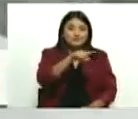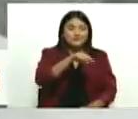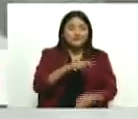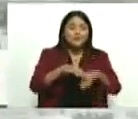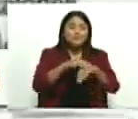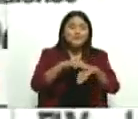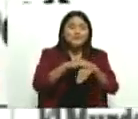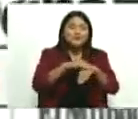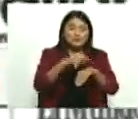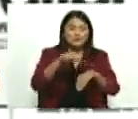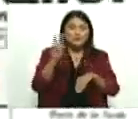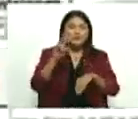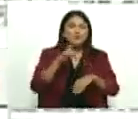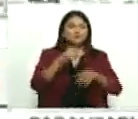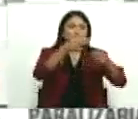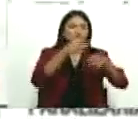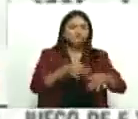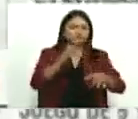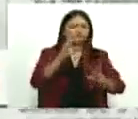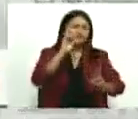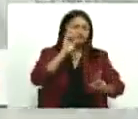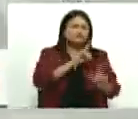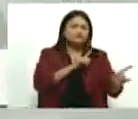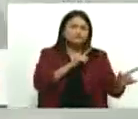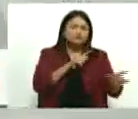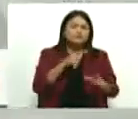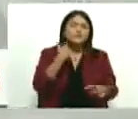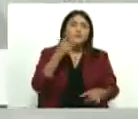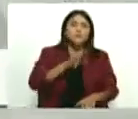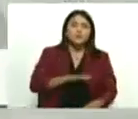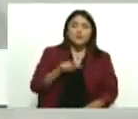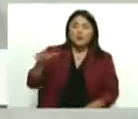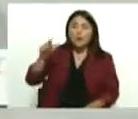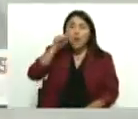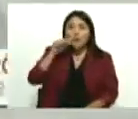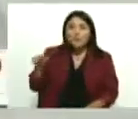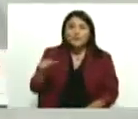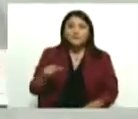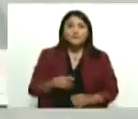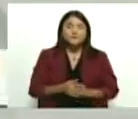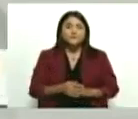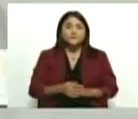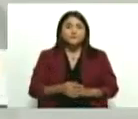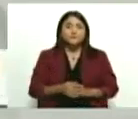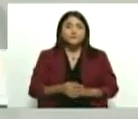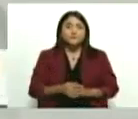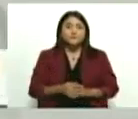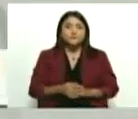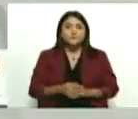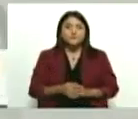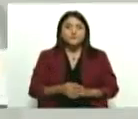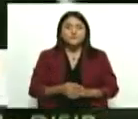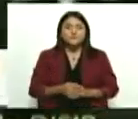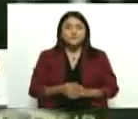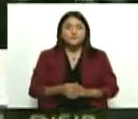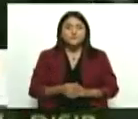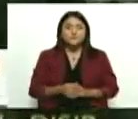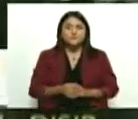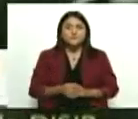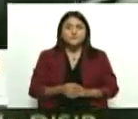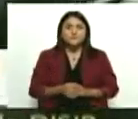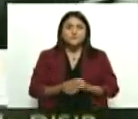Pérez, confirmó su muerte, intentando infructuosamente encubrir su vil asesinato.